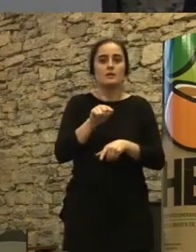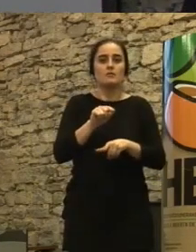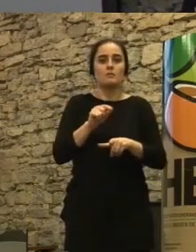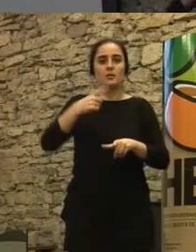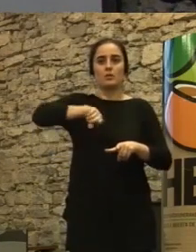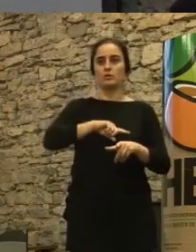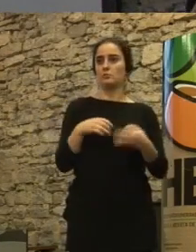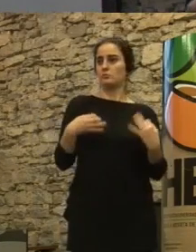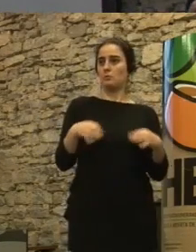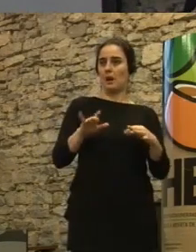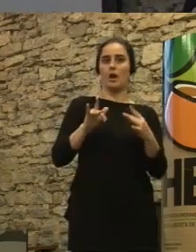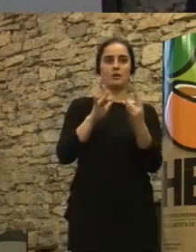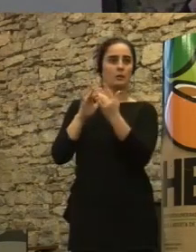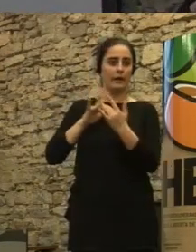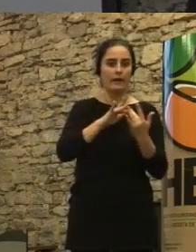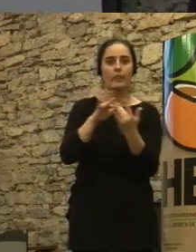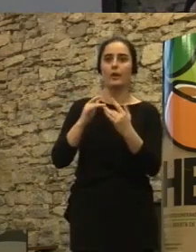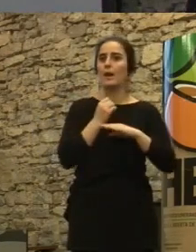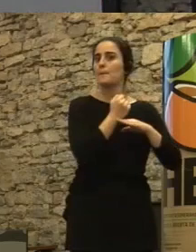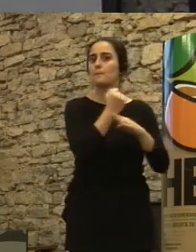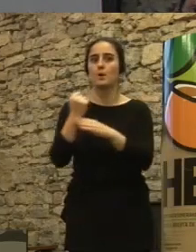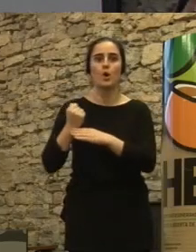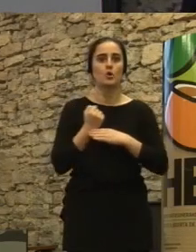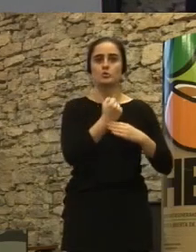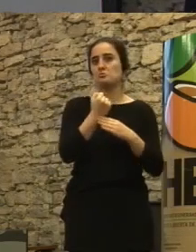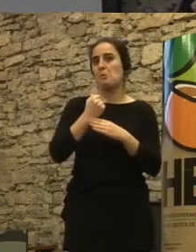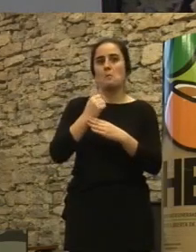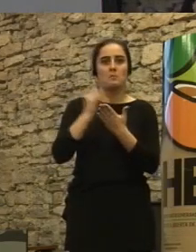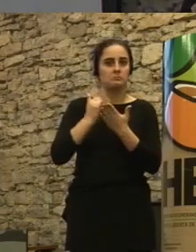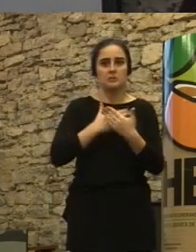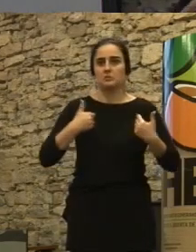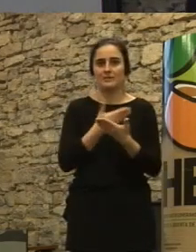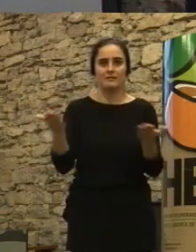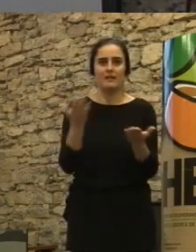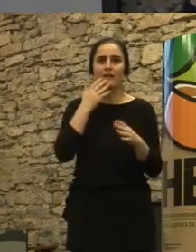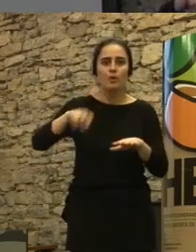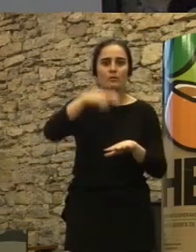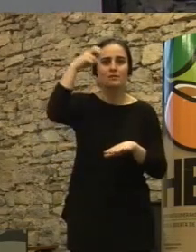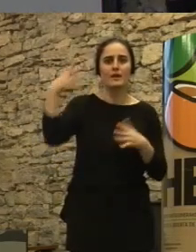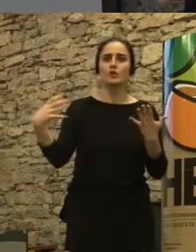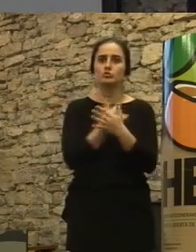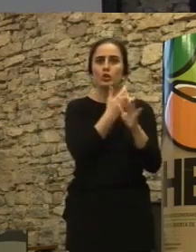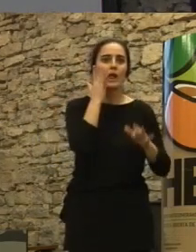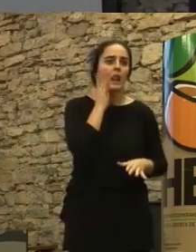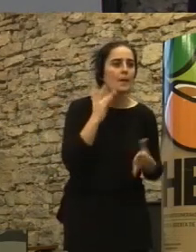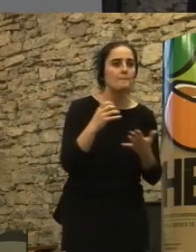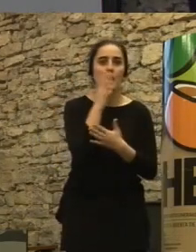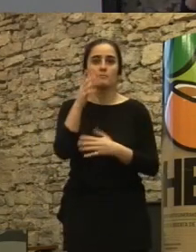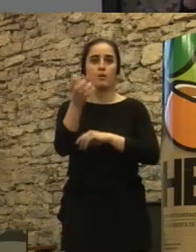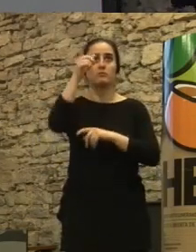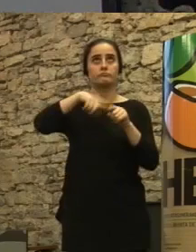orgánica había relaciones de apoyo de todo tipo, ¿no? La escalera la limpiábamos entre todos porque era una comunidad